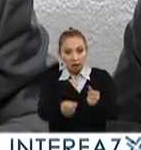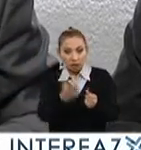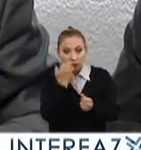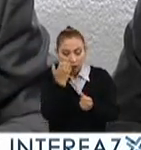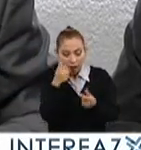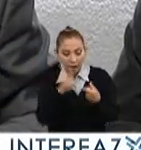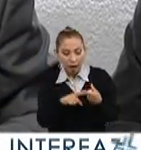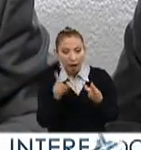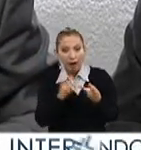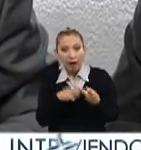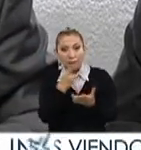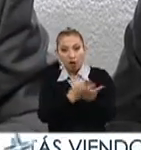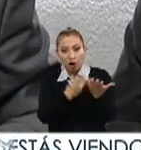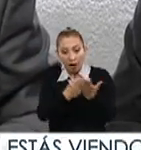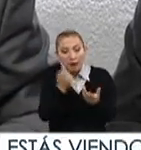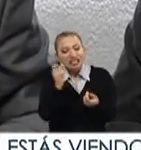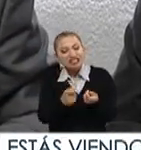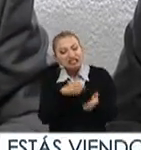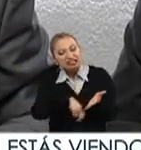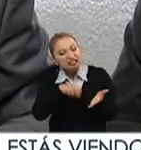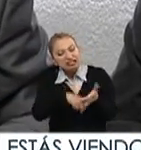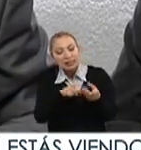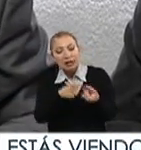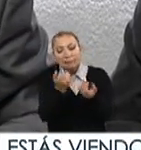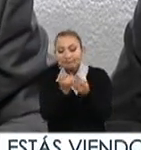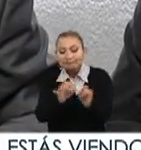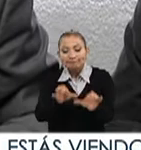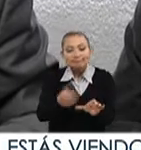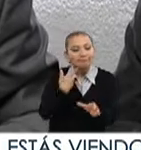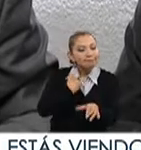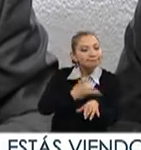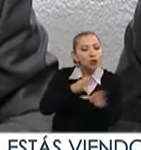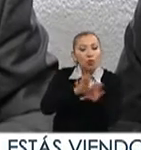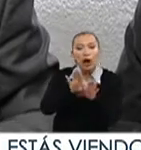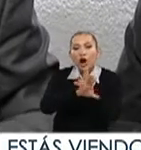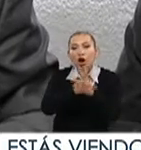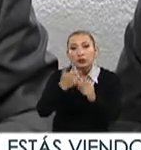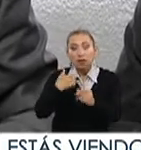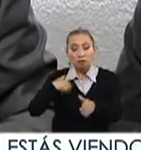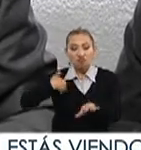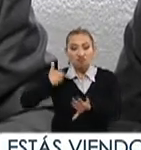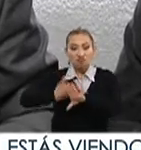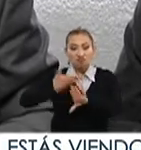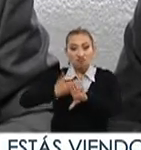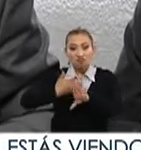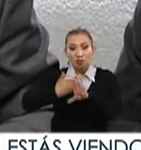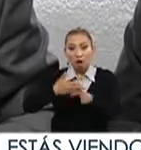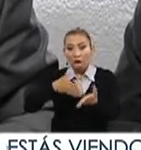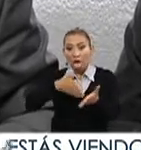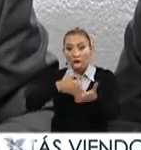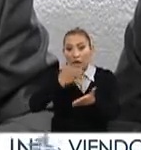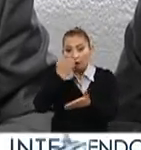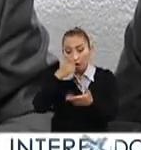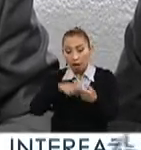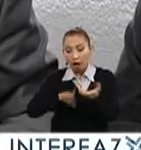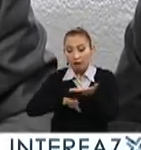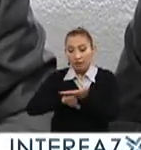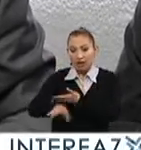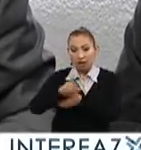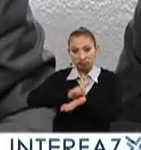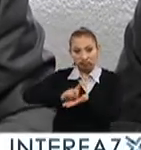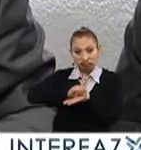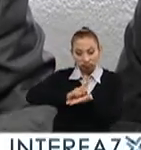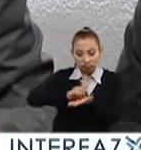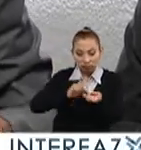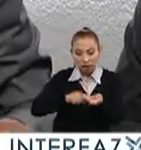escolar, planes y programas, autonomía escolar, bullying o acoso escolar, prevención de